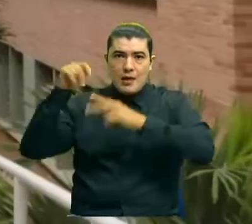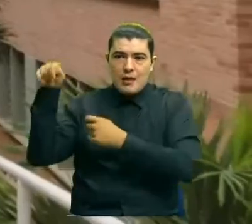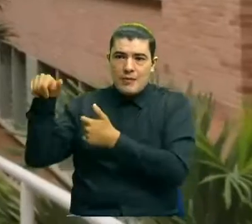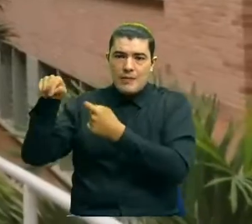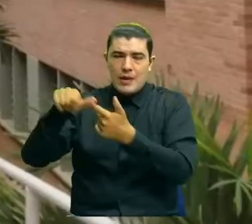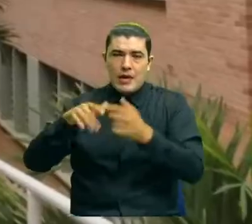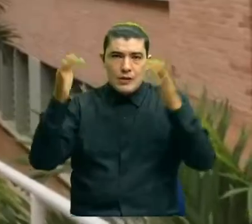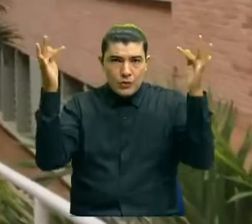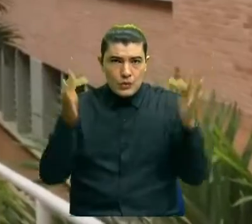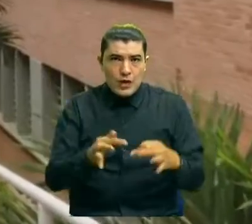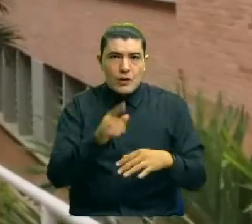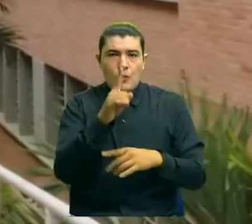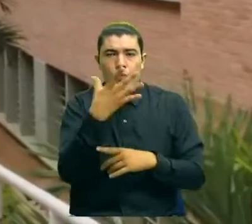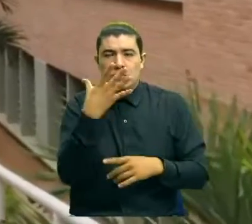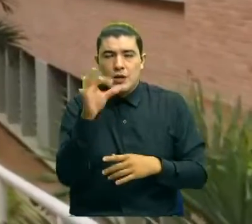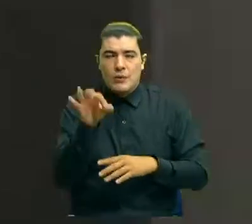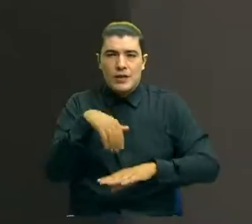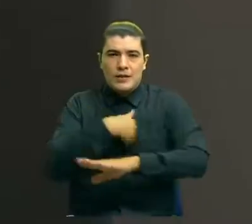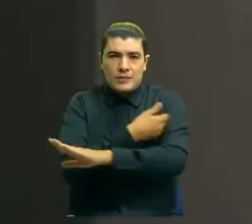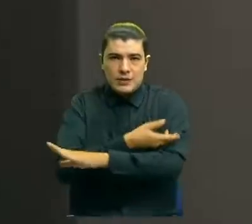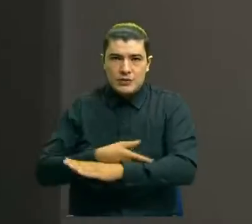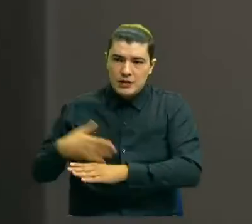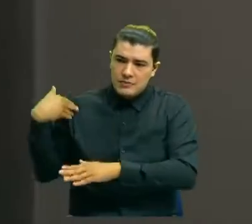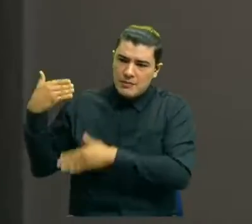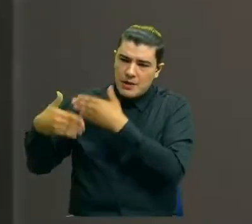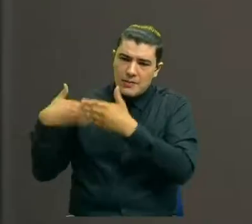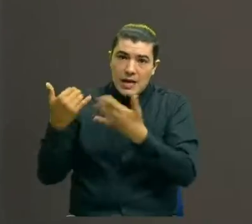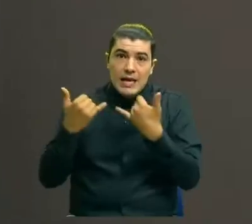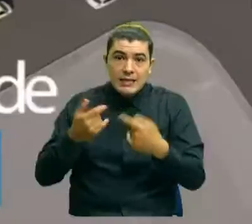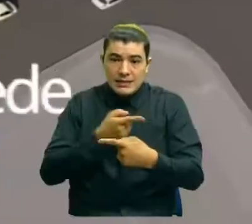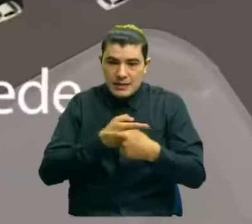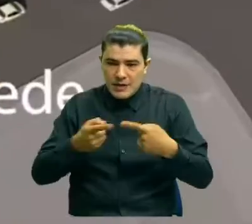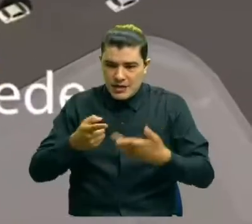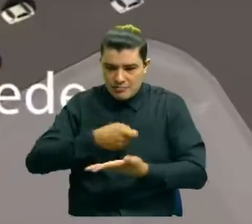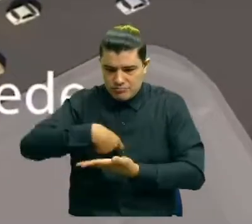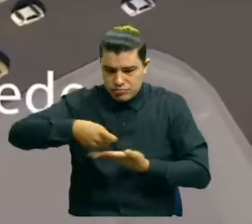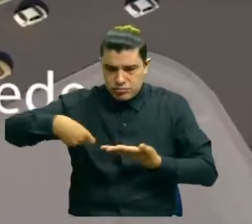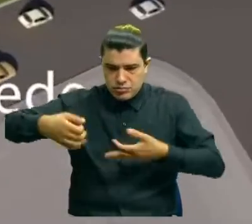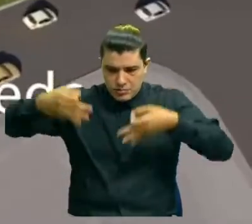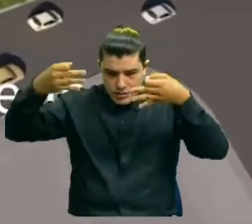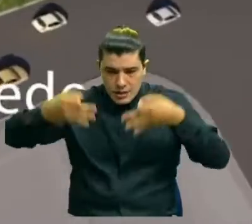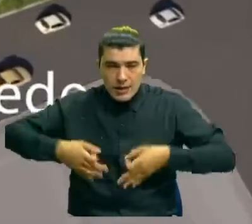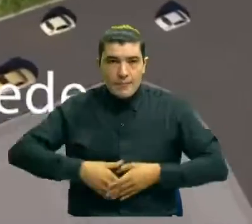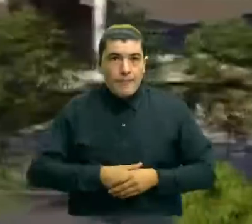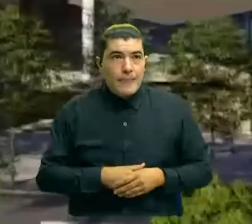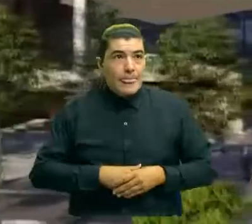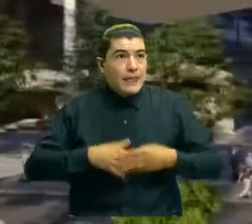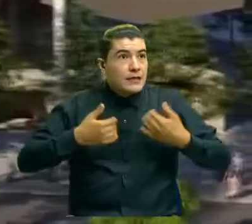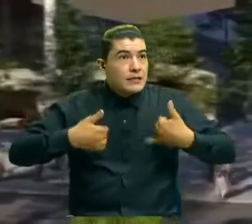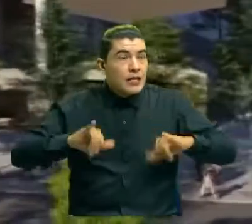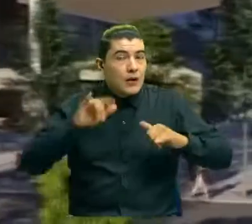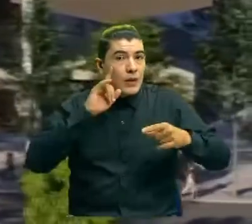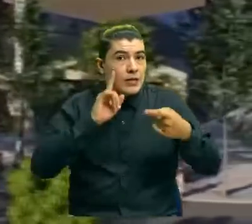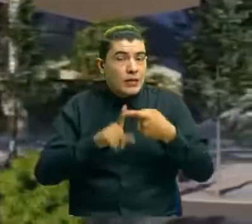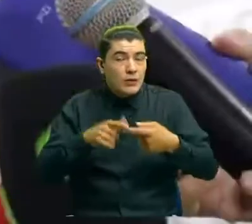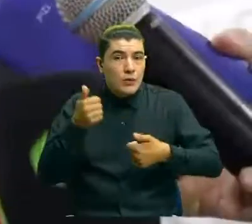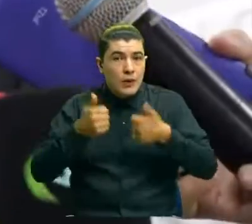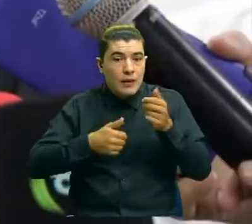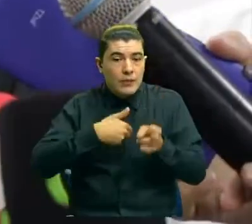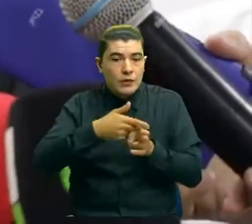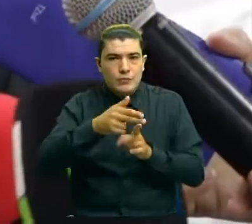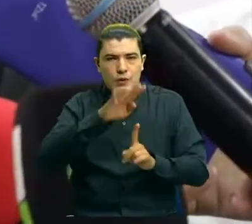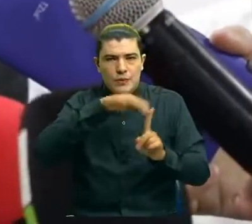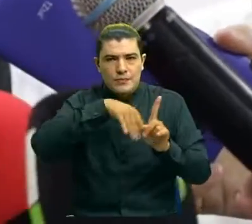estimado de alrededor de unos 150 millones de pesos. En el transcurso de esta semana se firmará ya esto. Y eso nos permite tener 4 meses